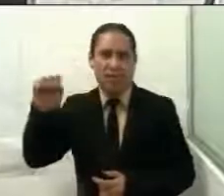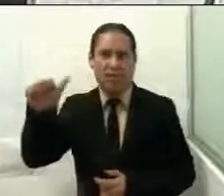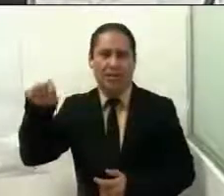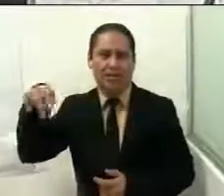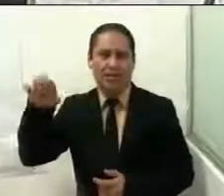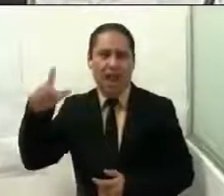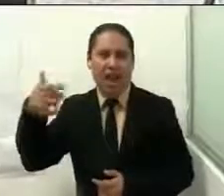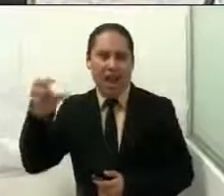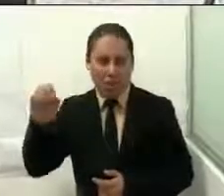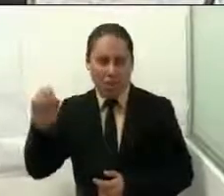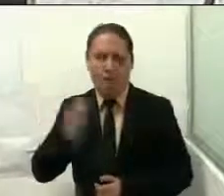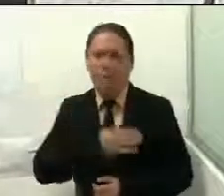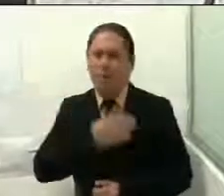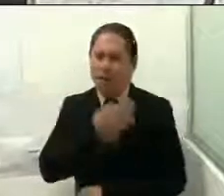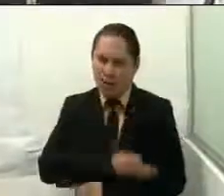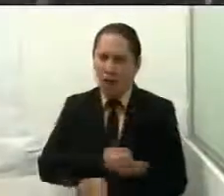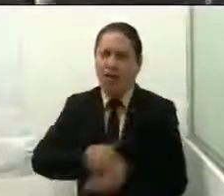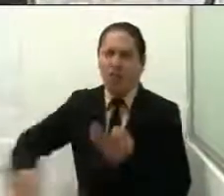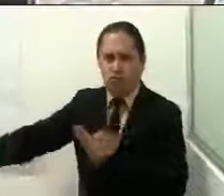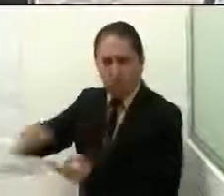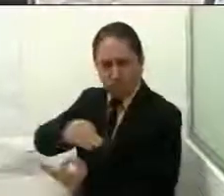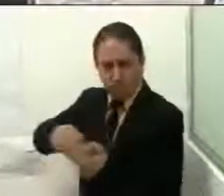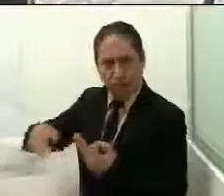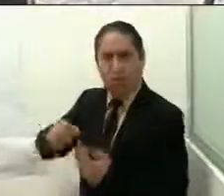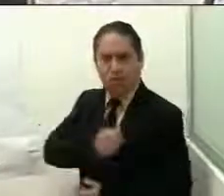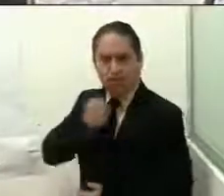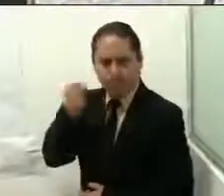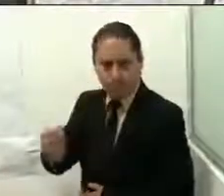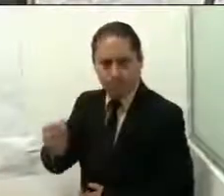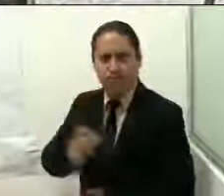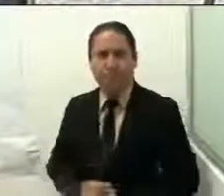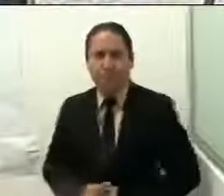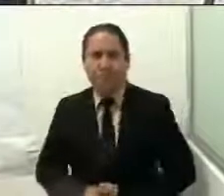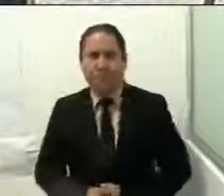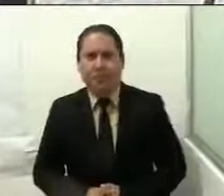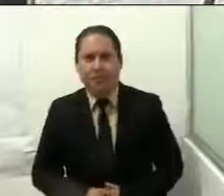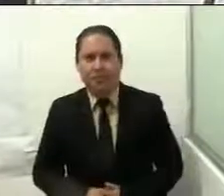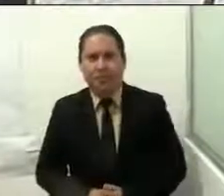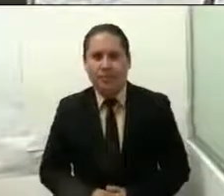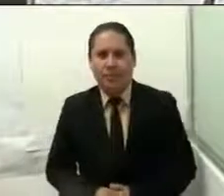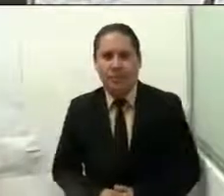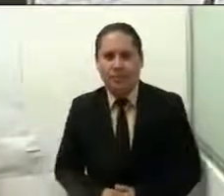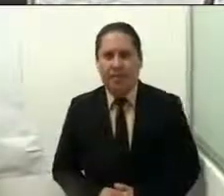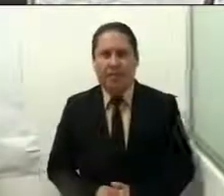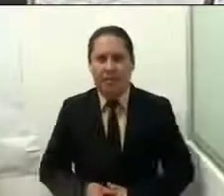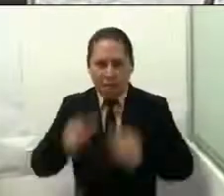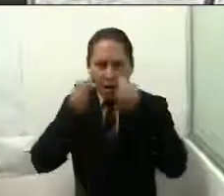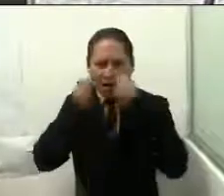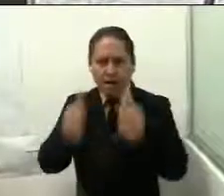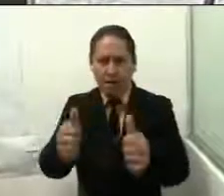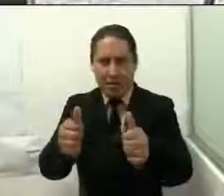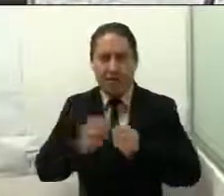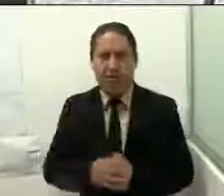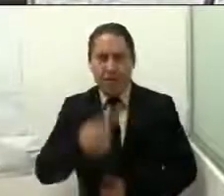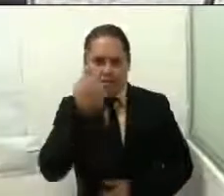muy buenas tardes tengan todos ustedes señores diputados en atención al